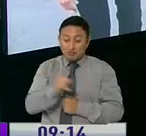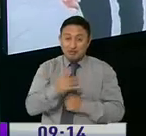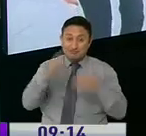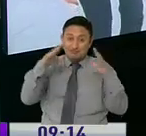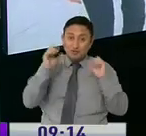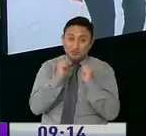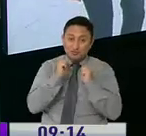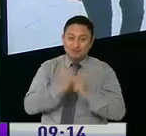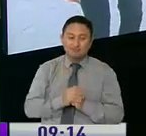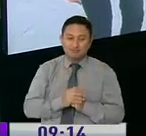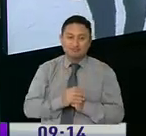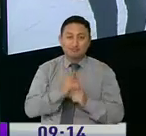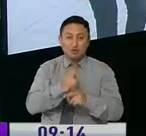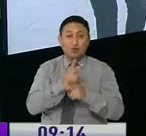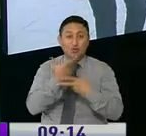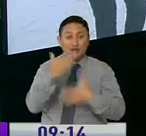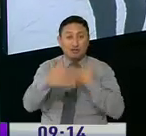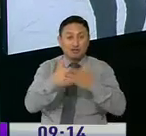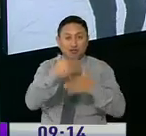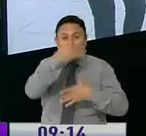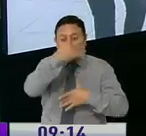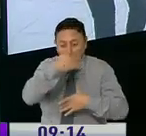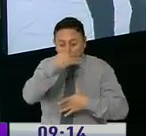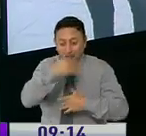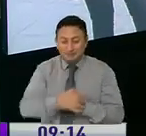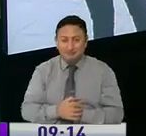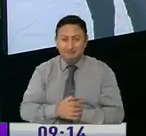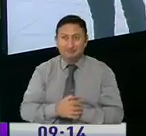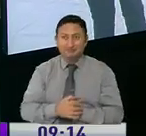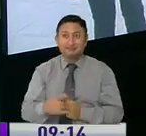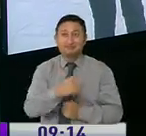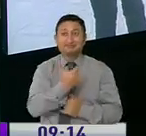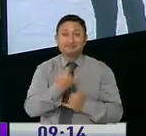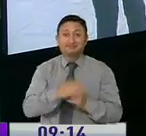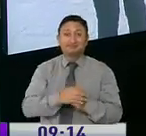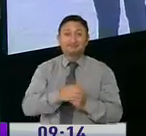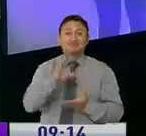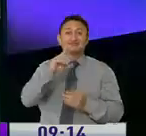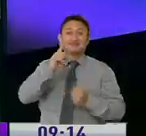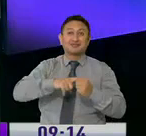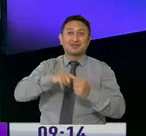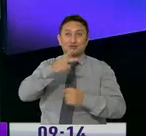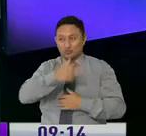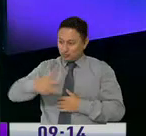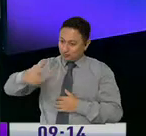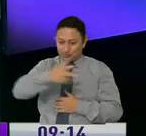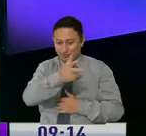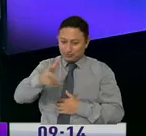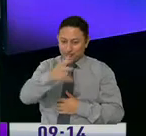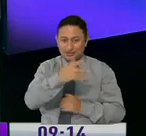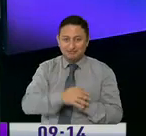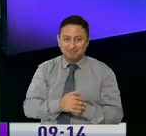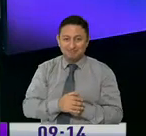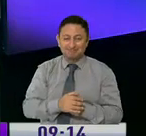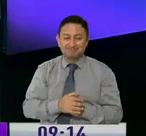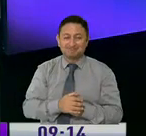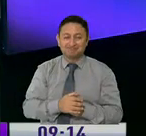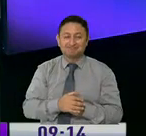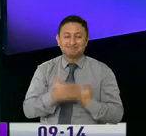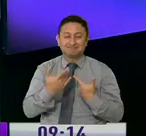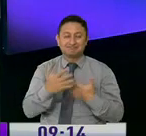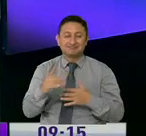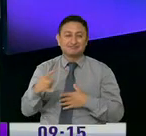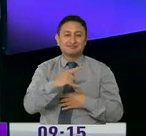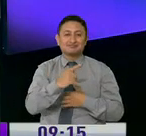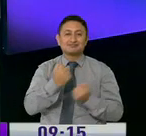frío, ¿ah? Cuidado, pues, que es un resfriado. Patrullando la ciudad, Sofía Vitimilla, el día de hoy, en todo lado y con la lluvia terrible, a participar por